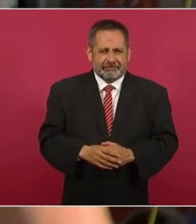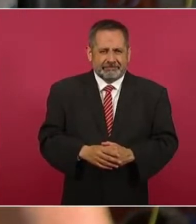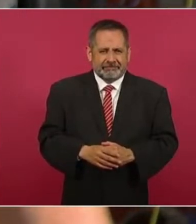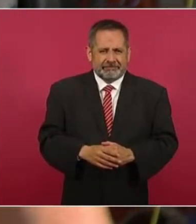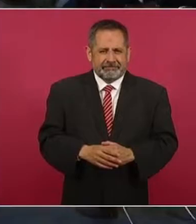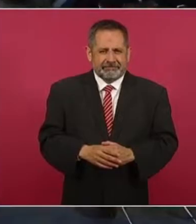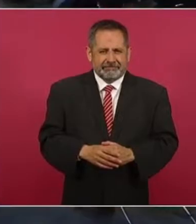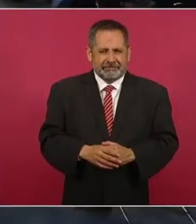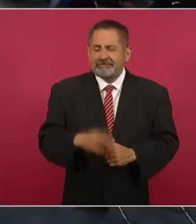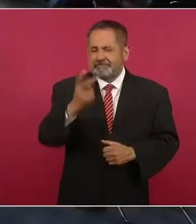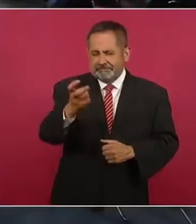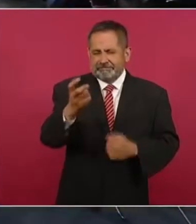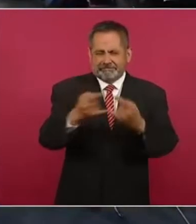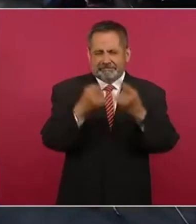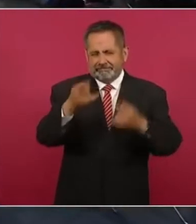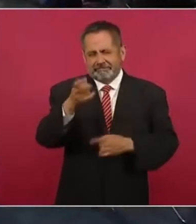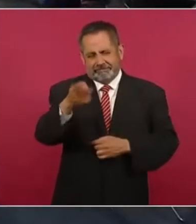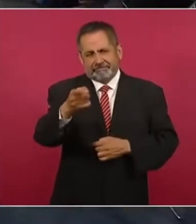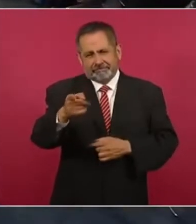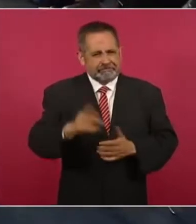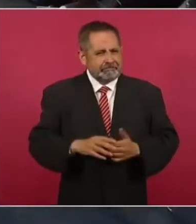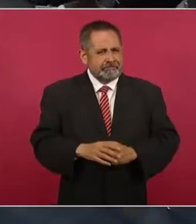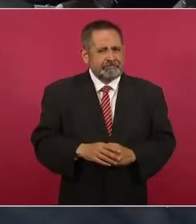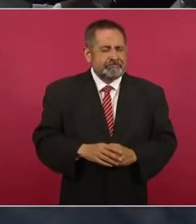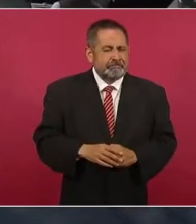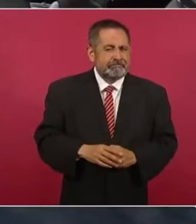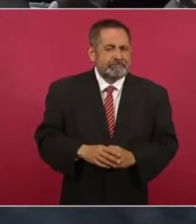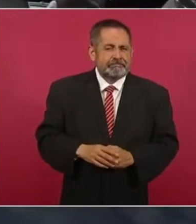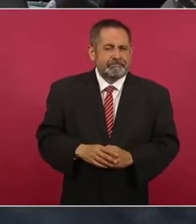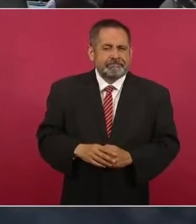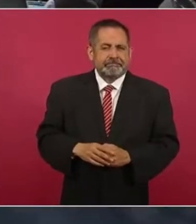Sí, es la historia. O sea, incluso se le